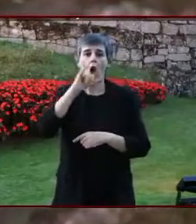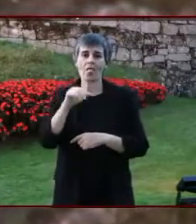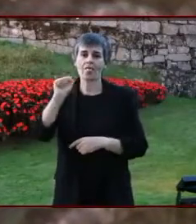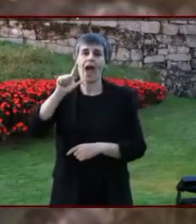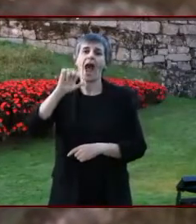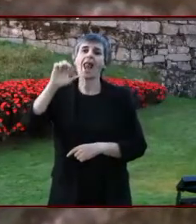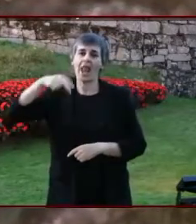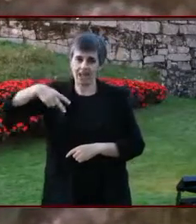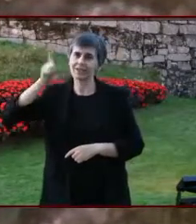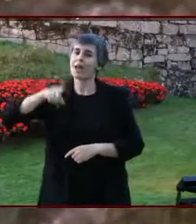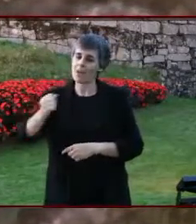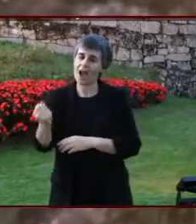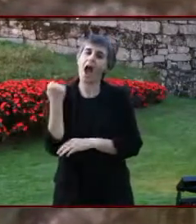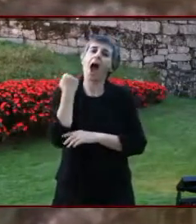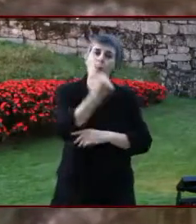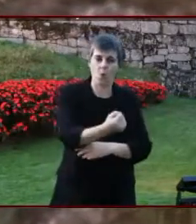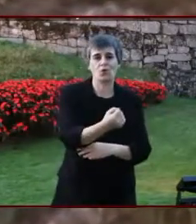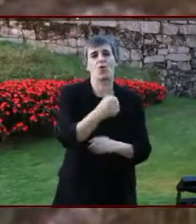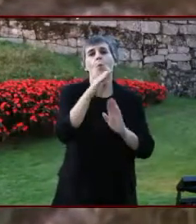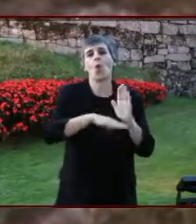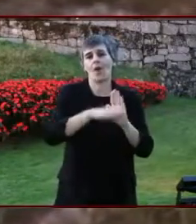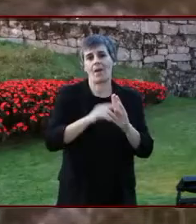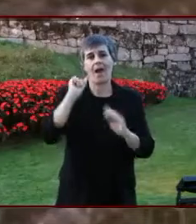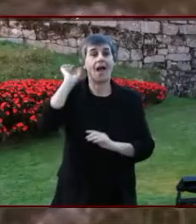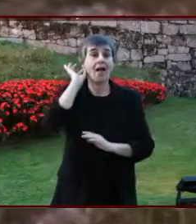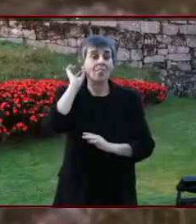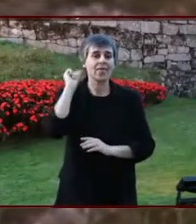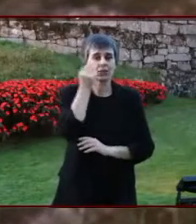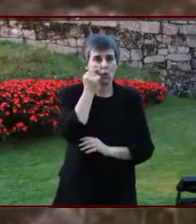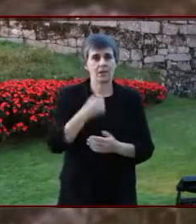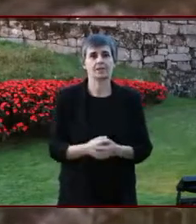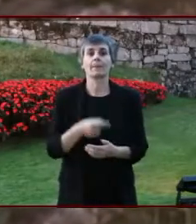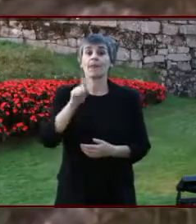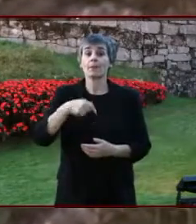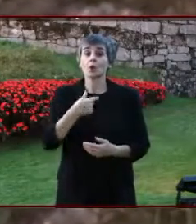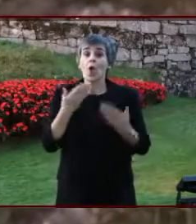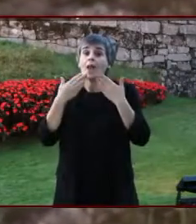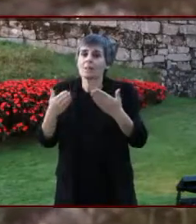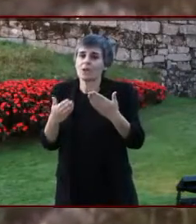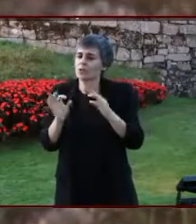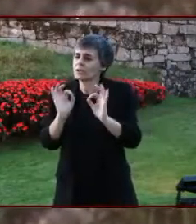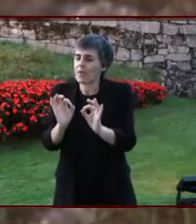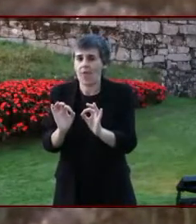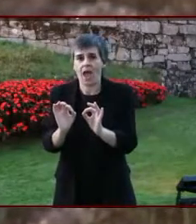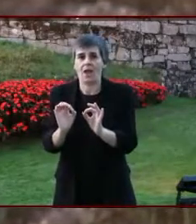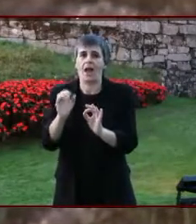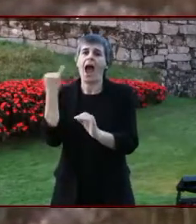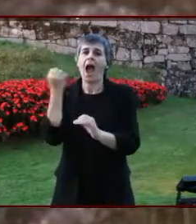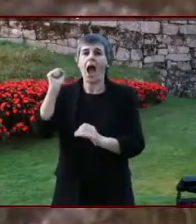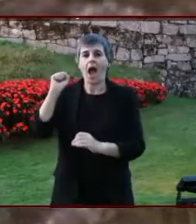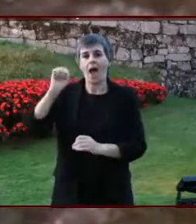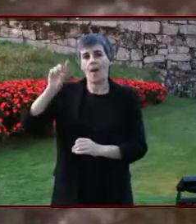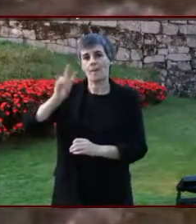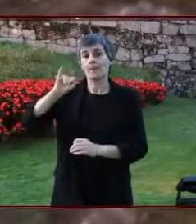moi particular a Javier Abreu, que é quen diseñou xunto a outras